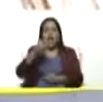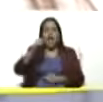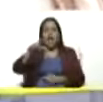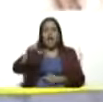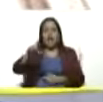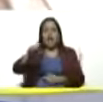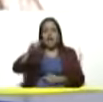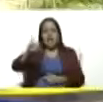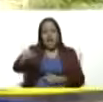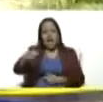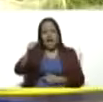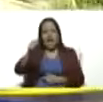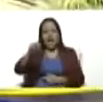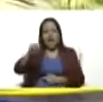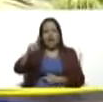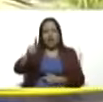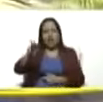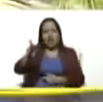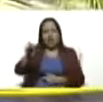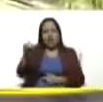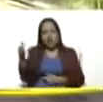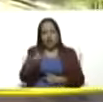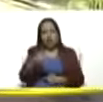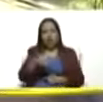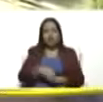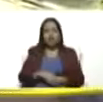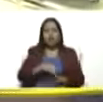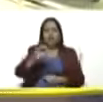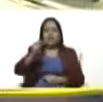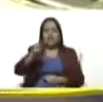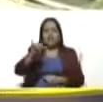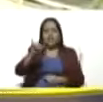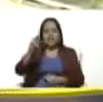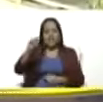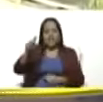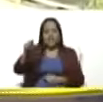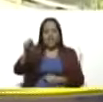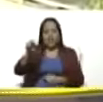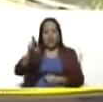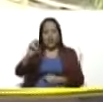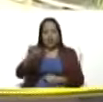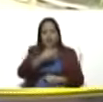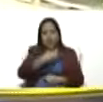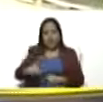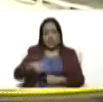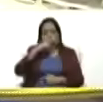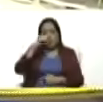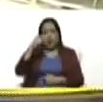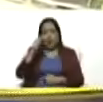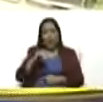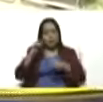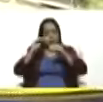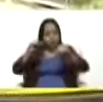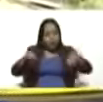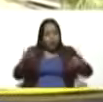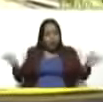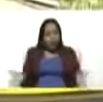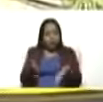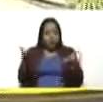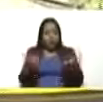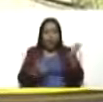Quintero, productor de café. El presidente constitucional Nicolás Maduro ha llamado a dar todo ese apoyo a